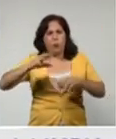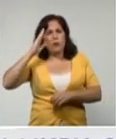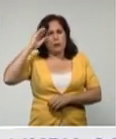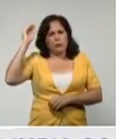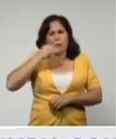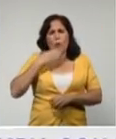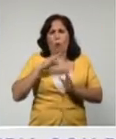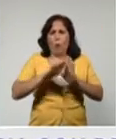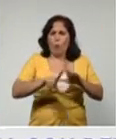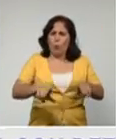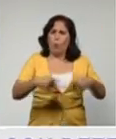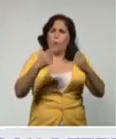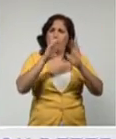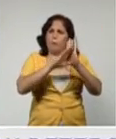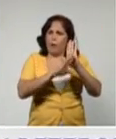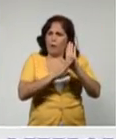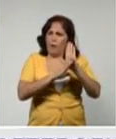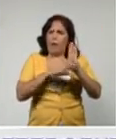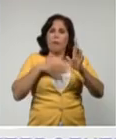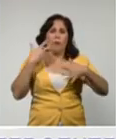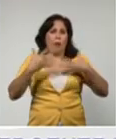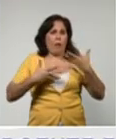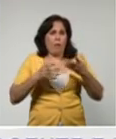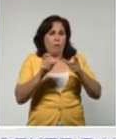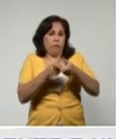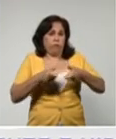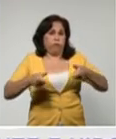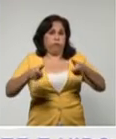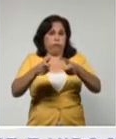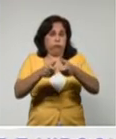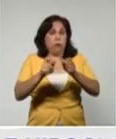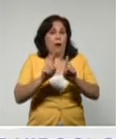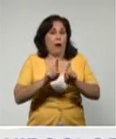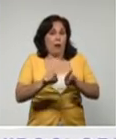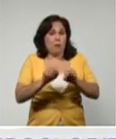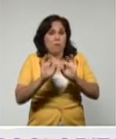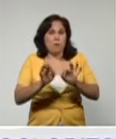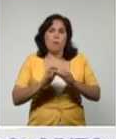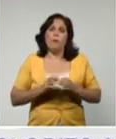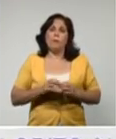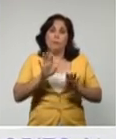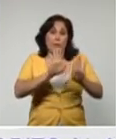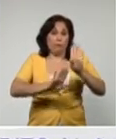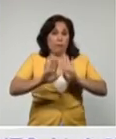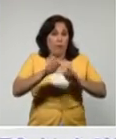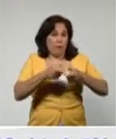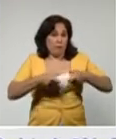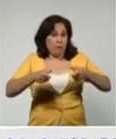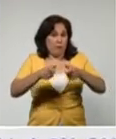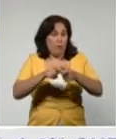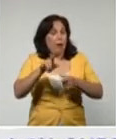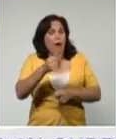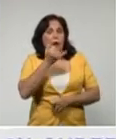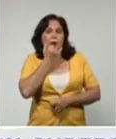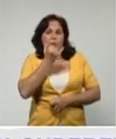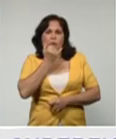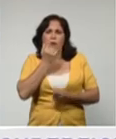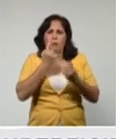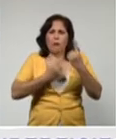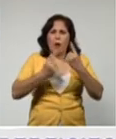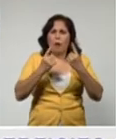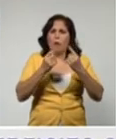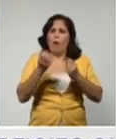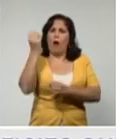cumpliendo con las medidas de la defensa civil para evitar daños mayores de lo